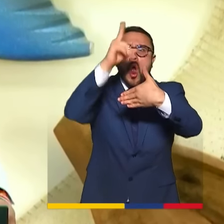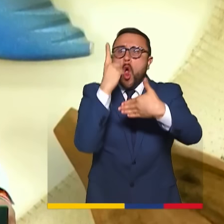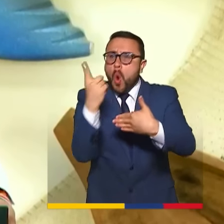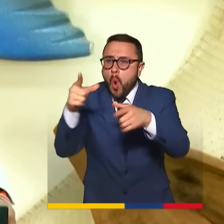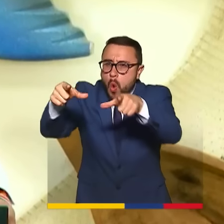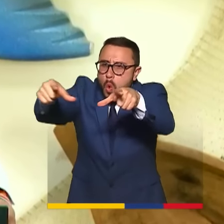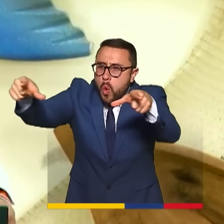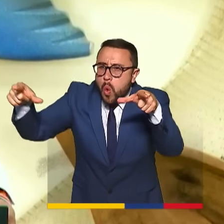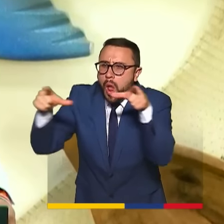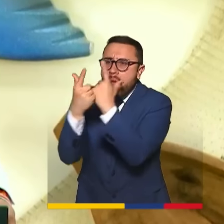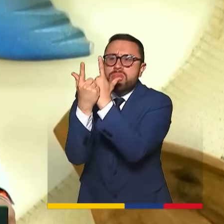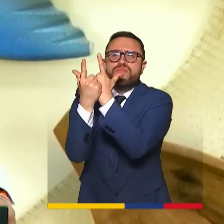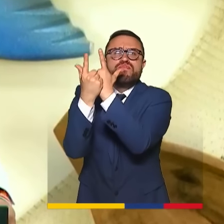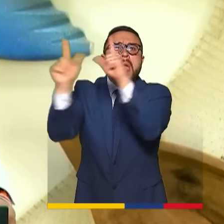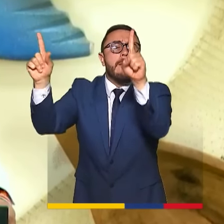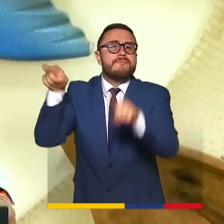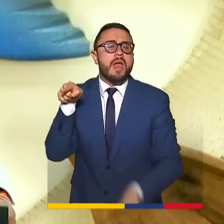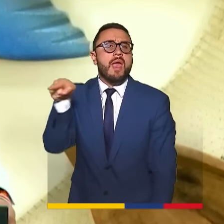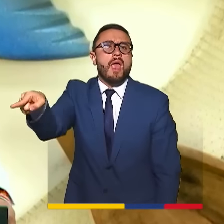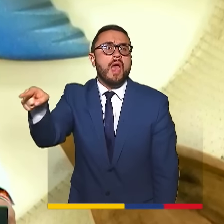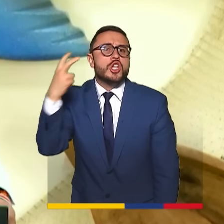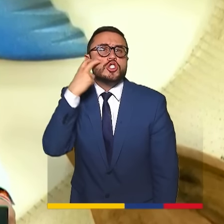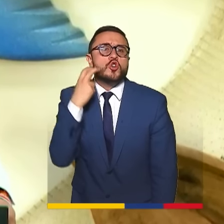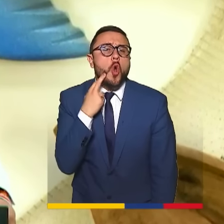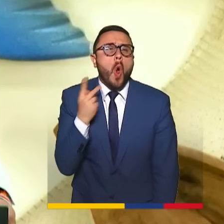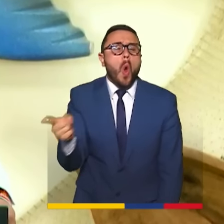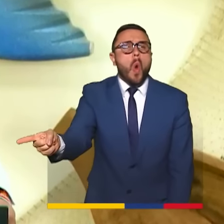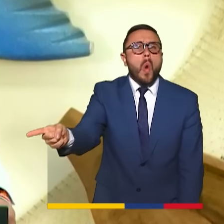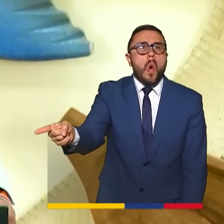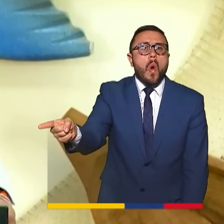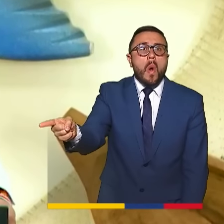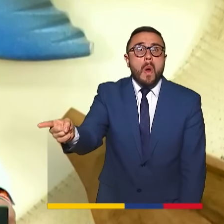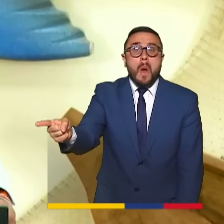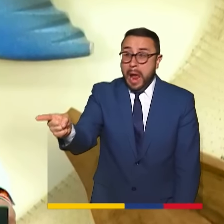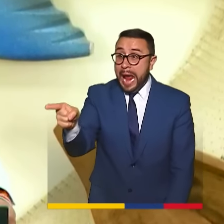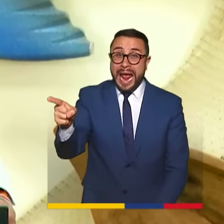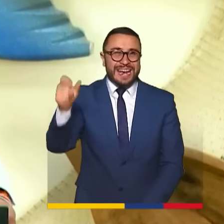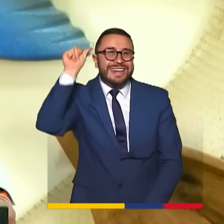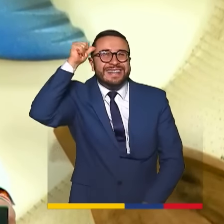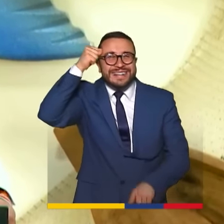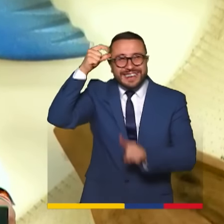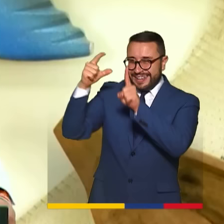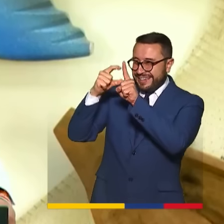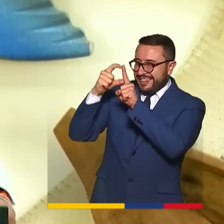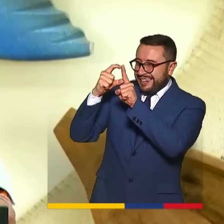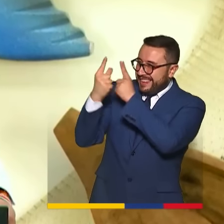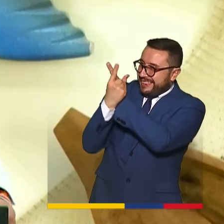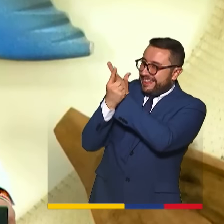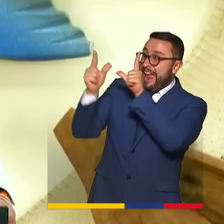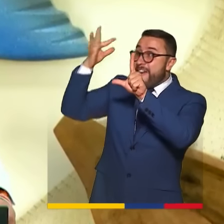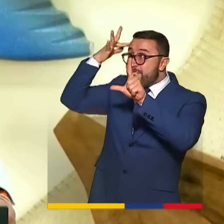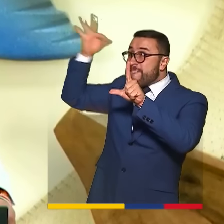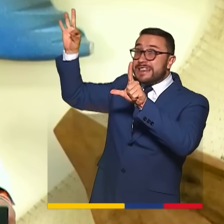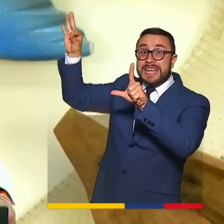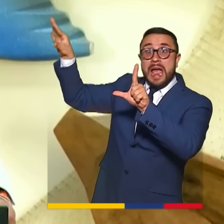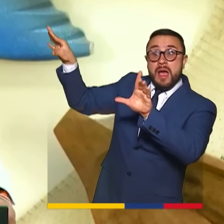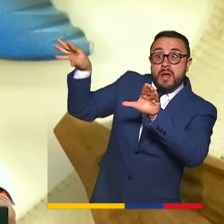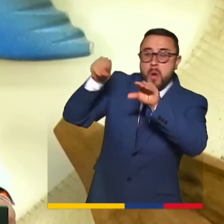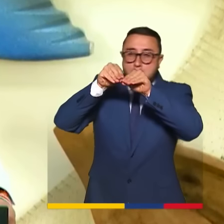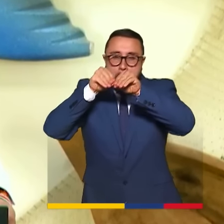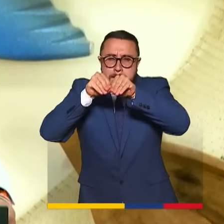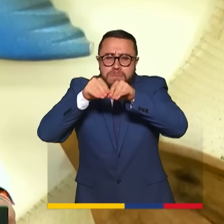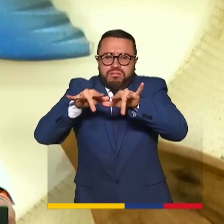La palabra libertad creció en un punto de seres humanos negros y